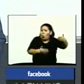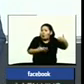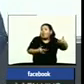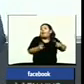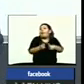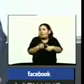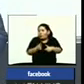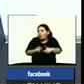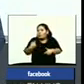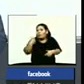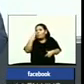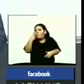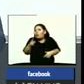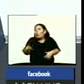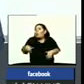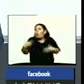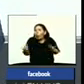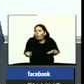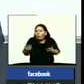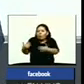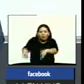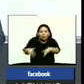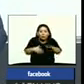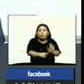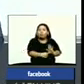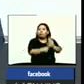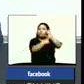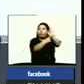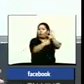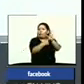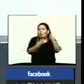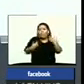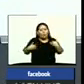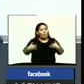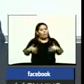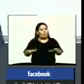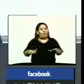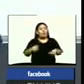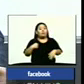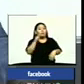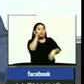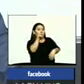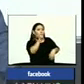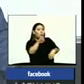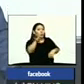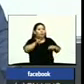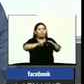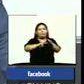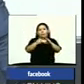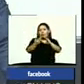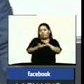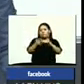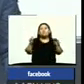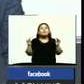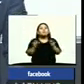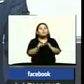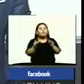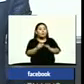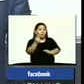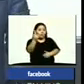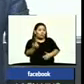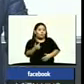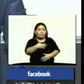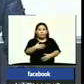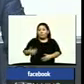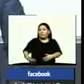contemplar, ver cómo se hacen este tipo de eventos de una forma más modesta. Eso era lo que estaba ocurriendo hoy en redes sociales. También les contamos que el presidente del